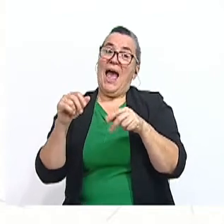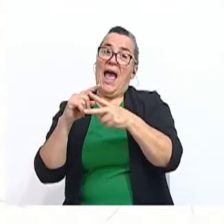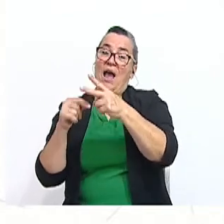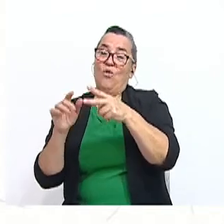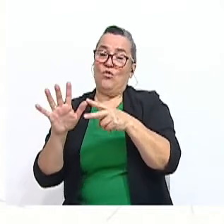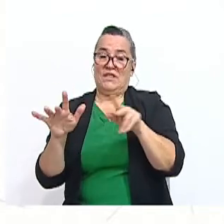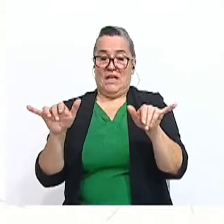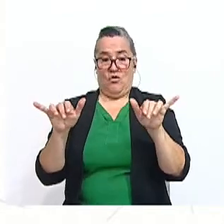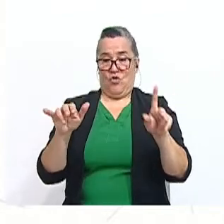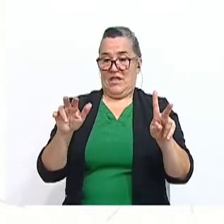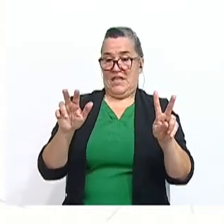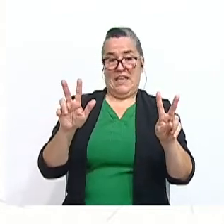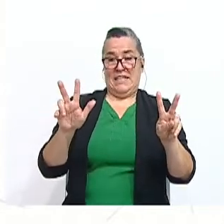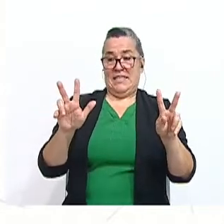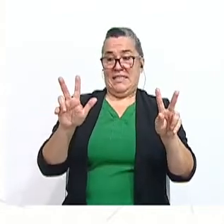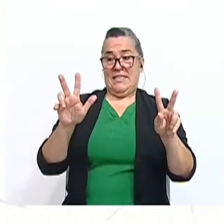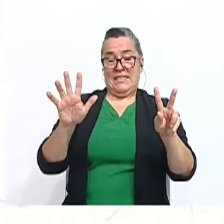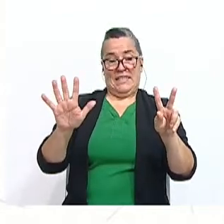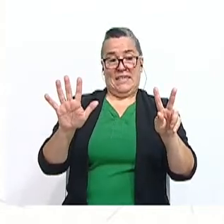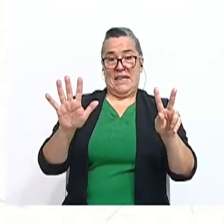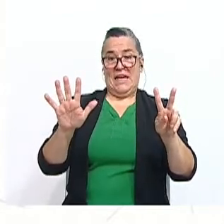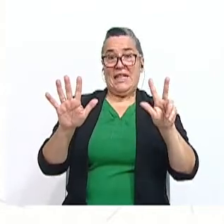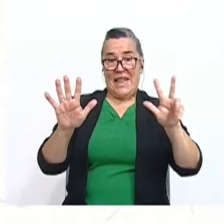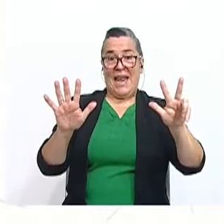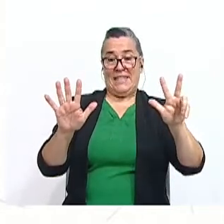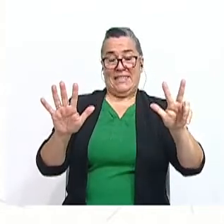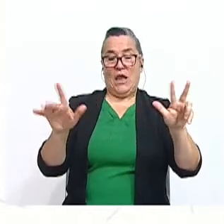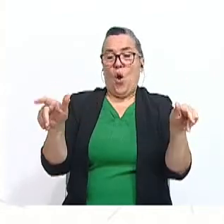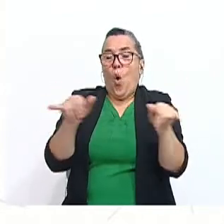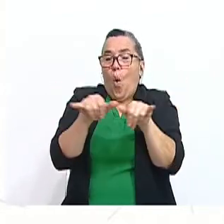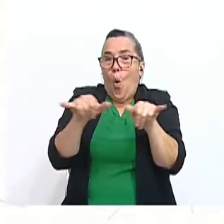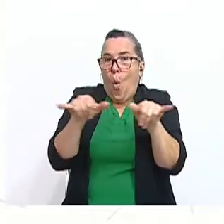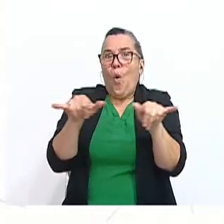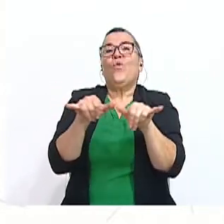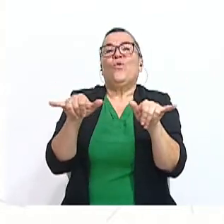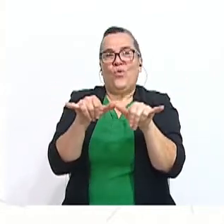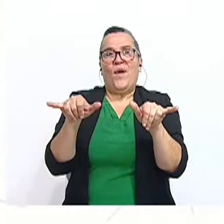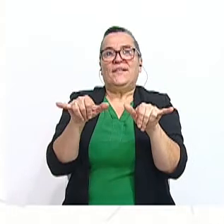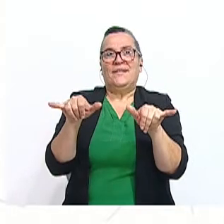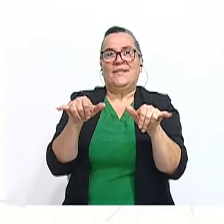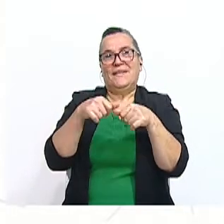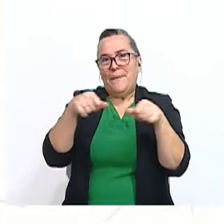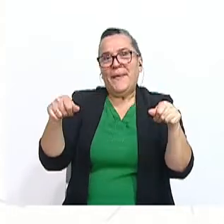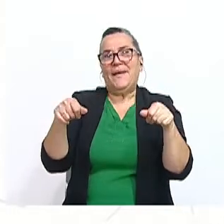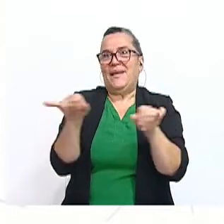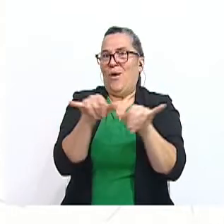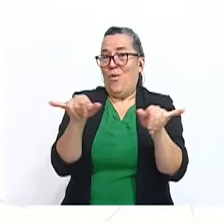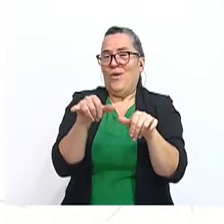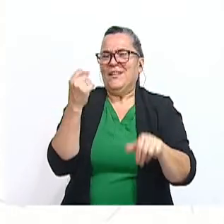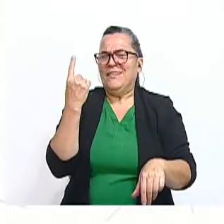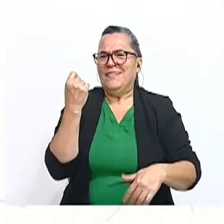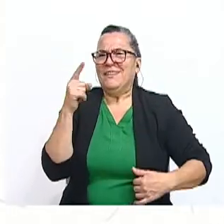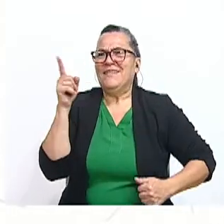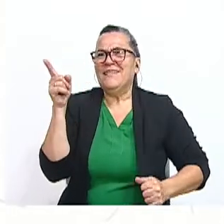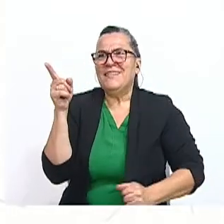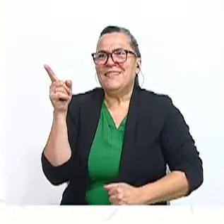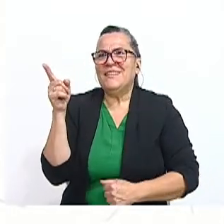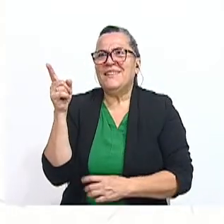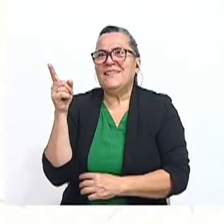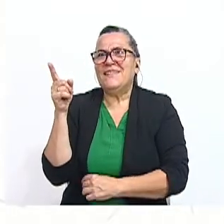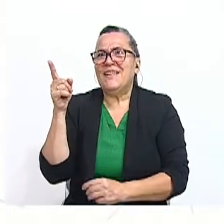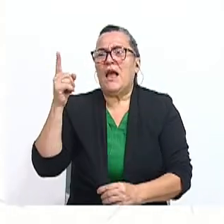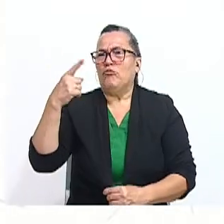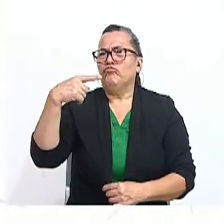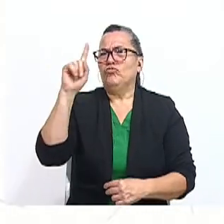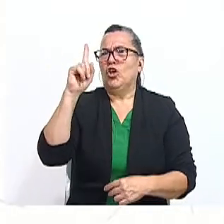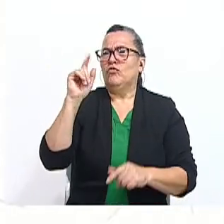5. Gracias a esto podemos asegurar que estos ángulos también son congruentes. ¿Vamos bien? ¿Sí? También le ponemos